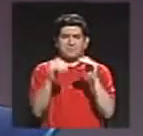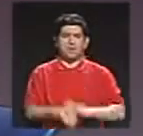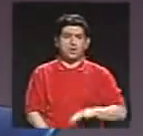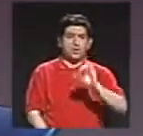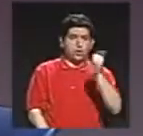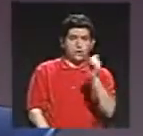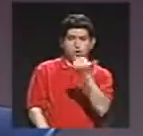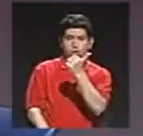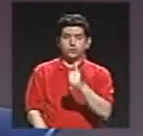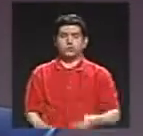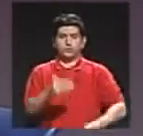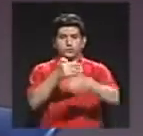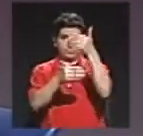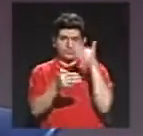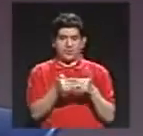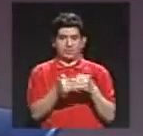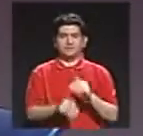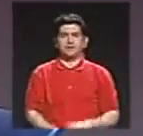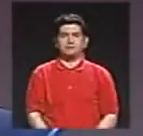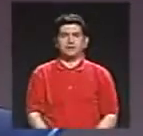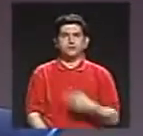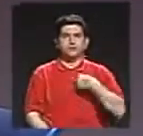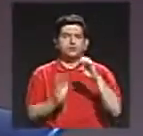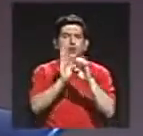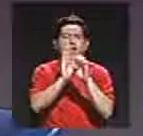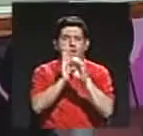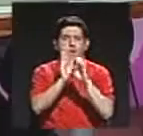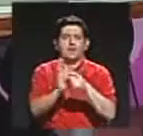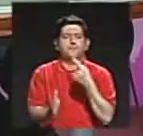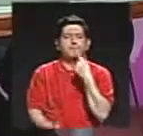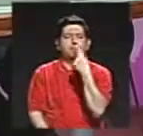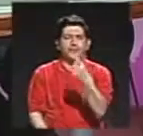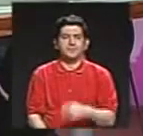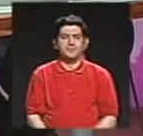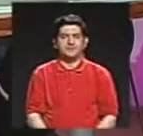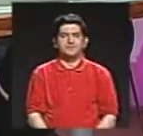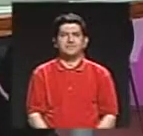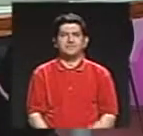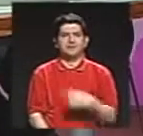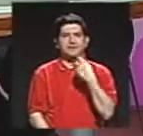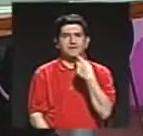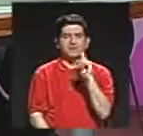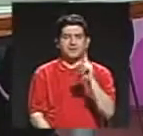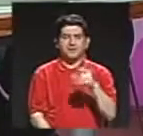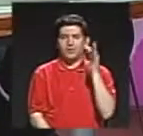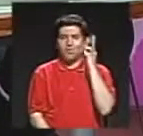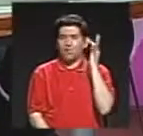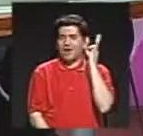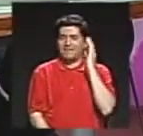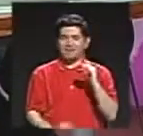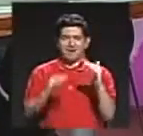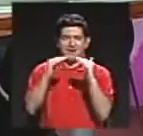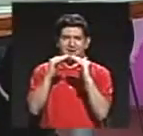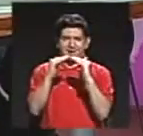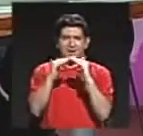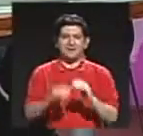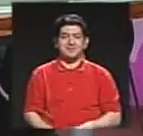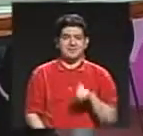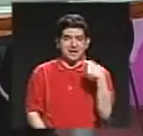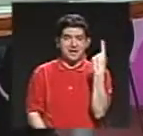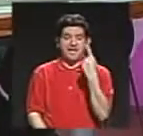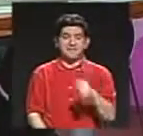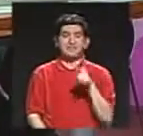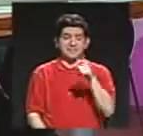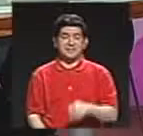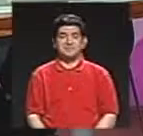los demás están antes que nosotros les voy a poner un ejemplo de eso decía Una de mis tías que en la casa a ella siempre